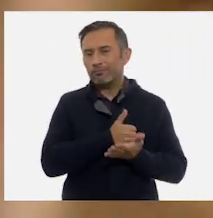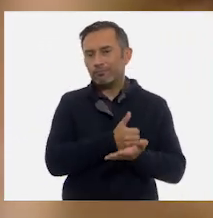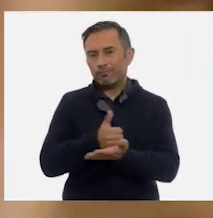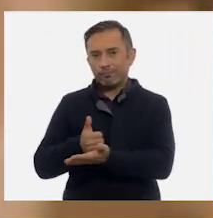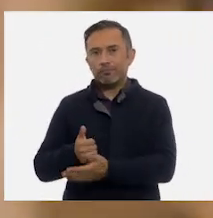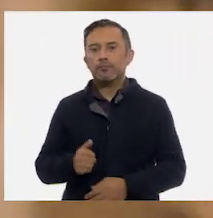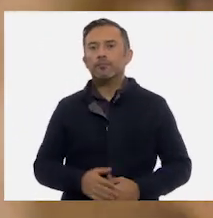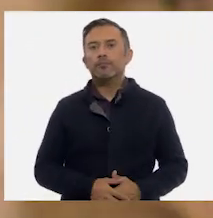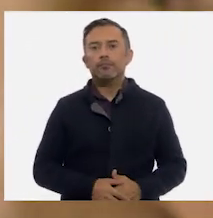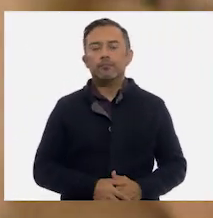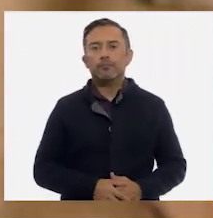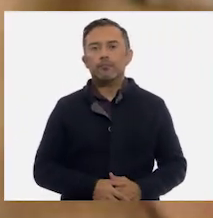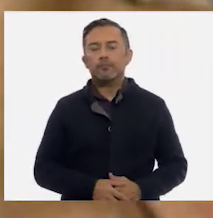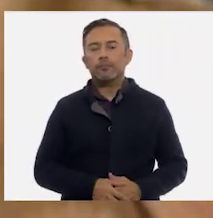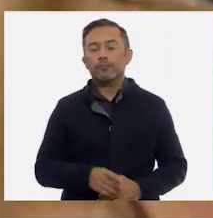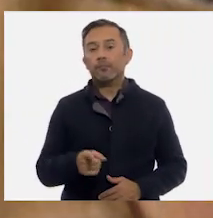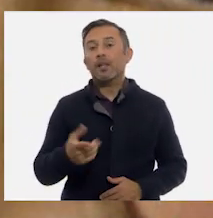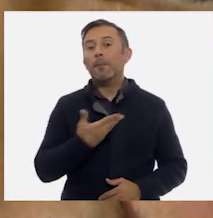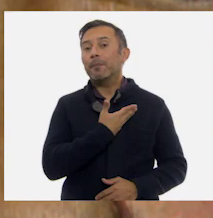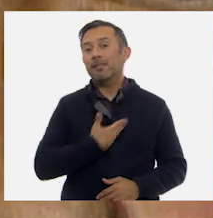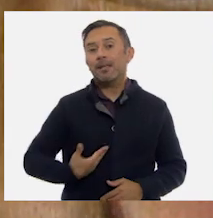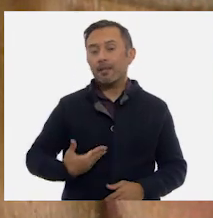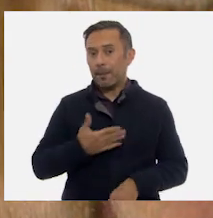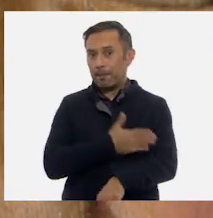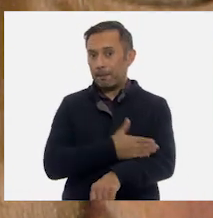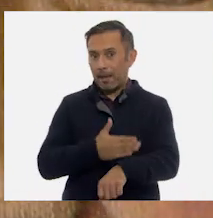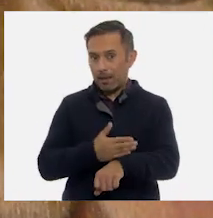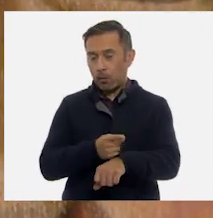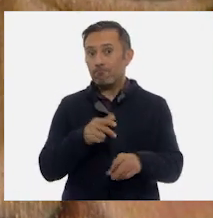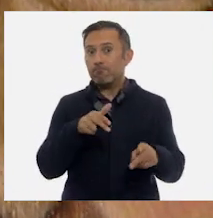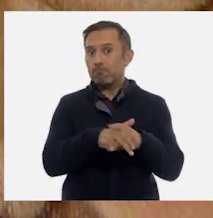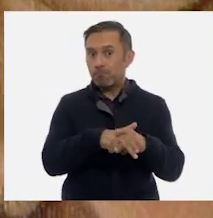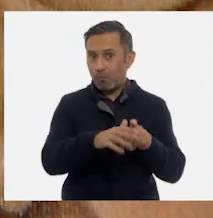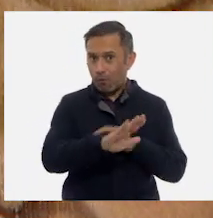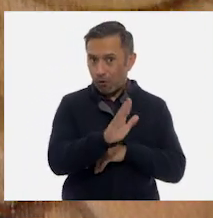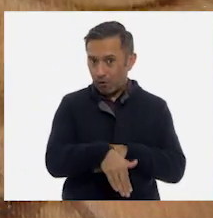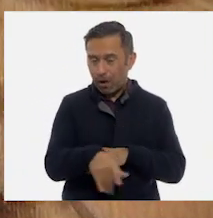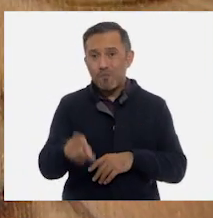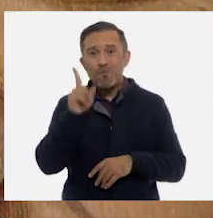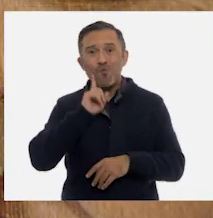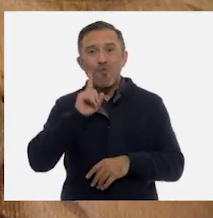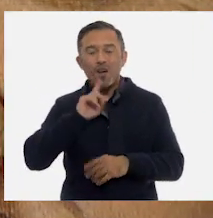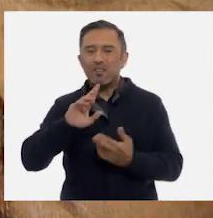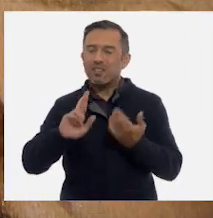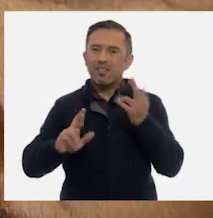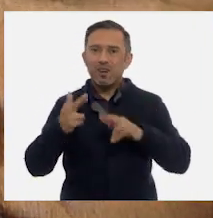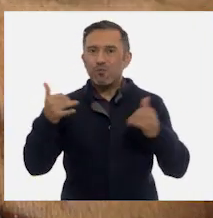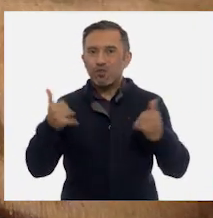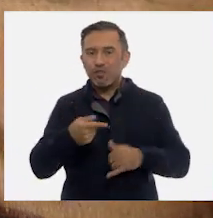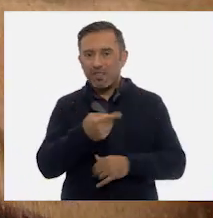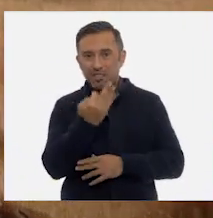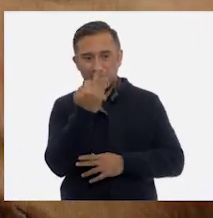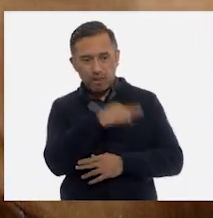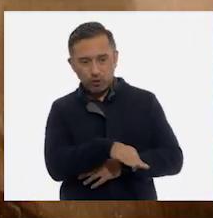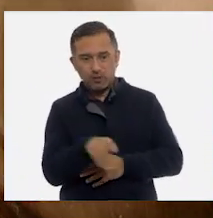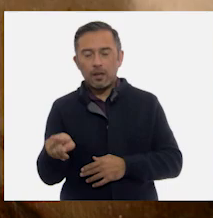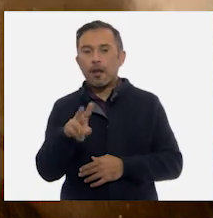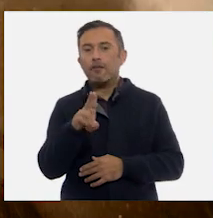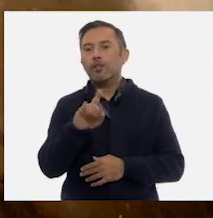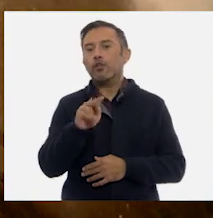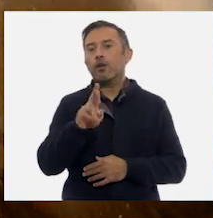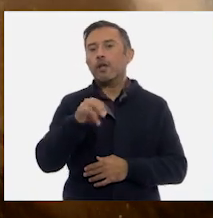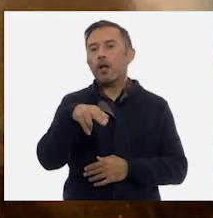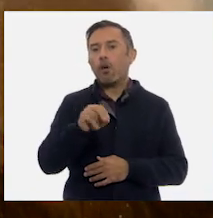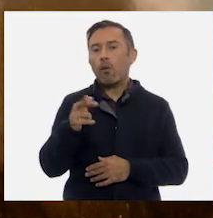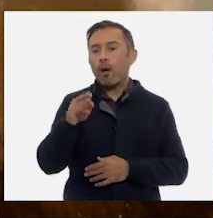Con motivo del asesinato del presidente Madero, las mujeres revolucionarias repudiaron al traidor Victoriano Huerta a través de